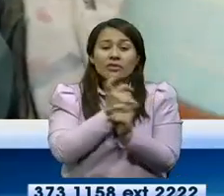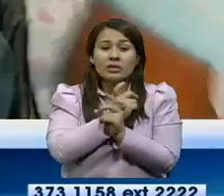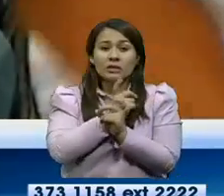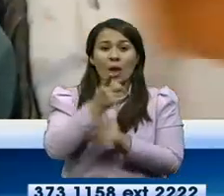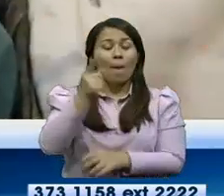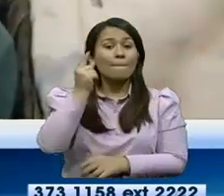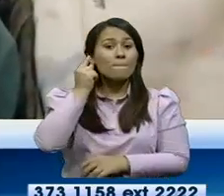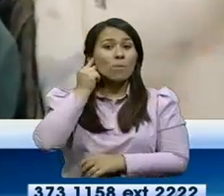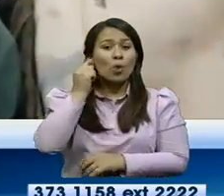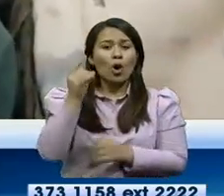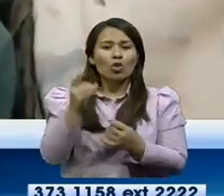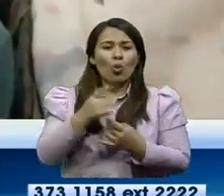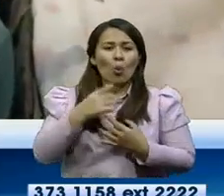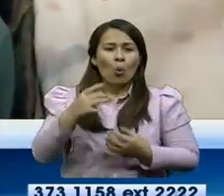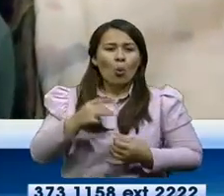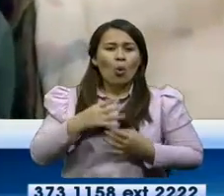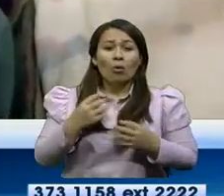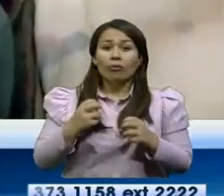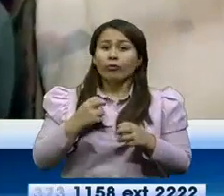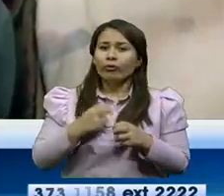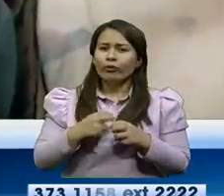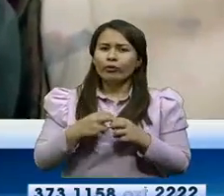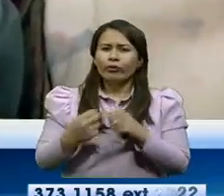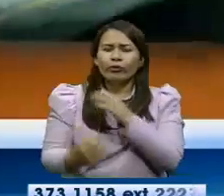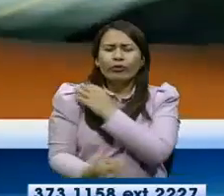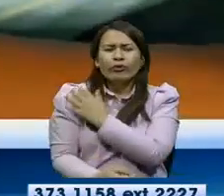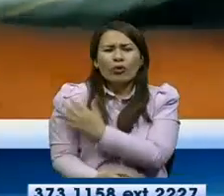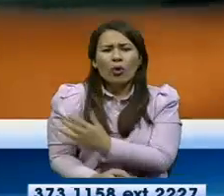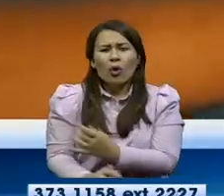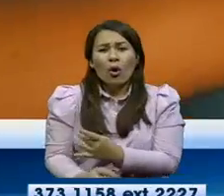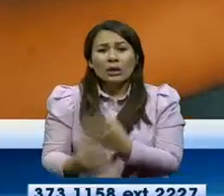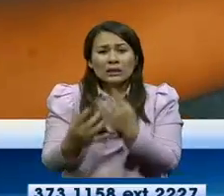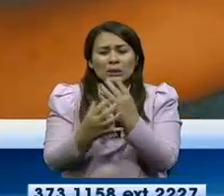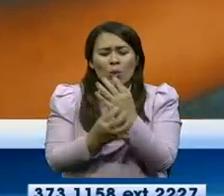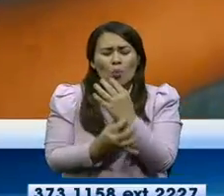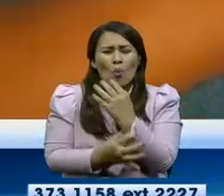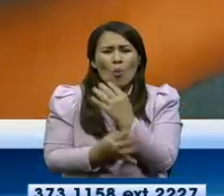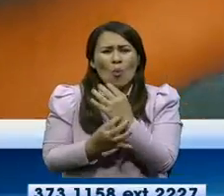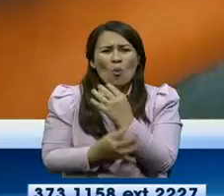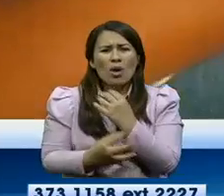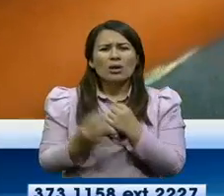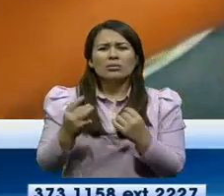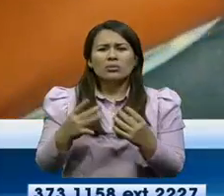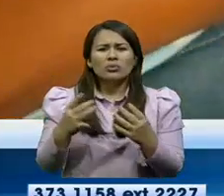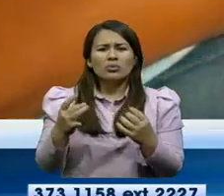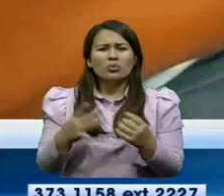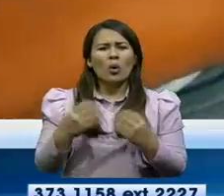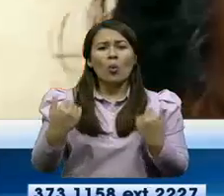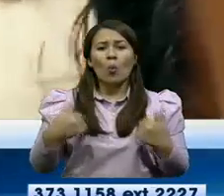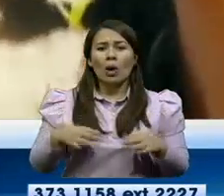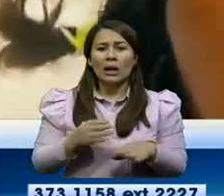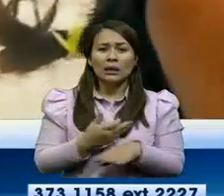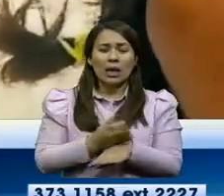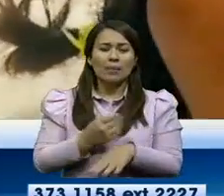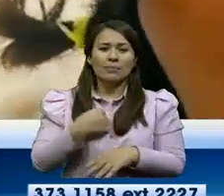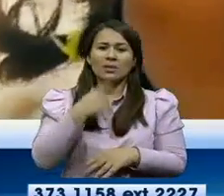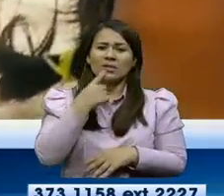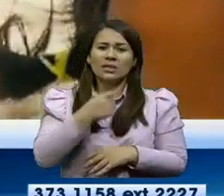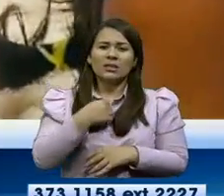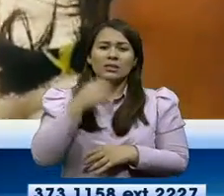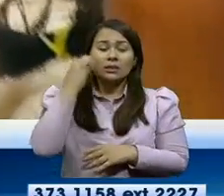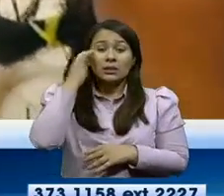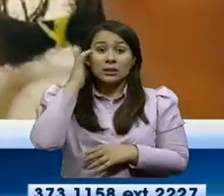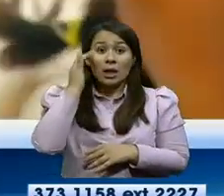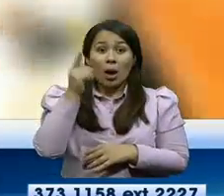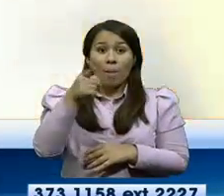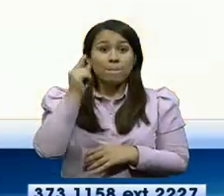Dolores insoportables. Punzadas que atacan sus huesos en cualquier instante y minan la angustia de